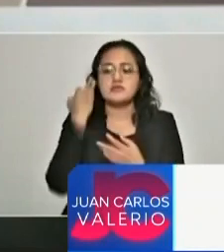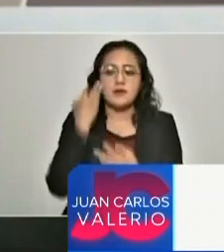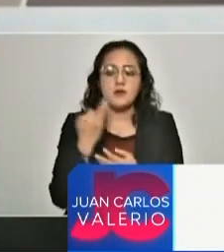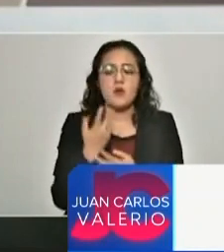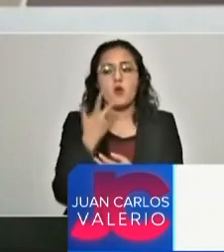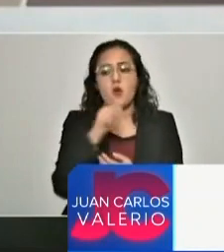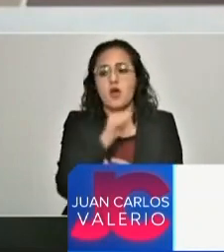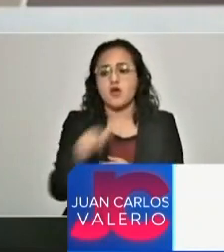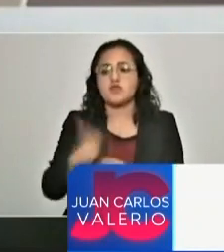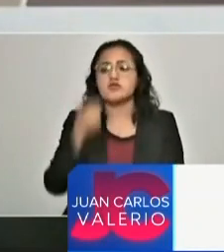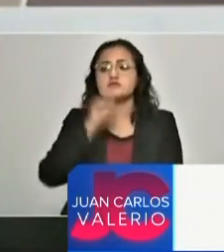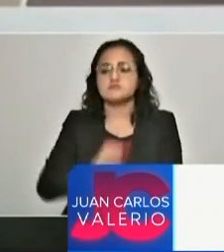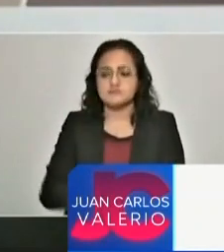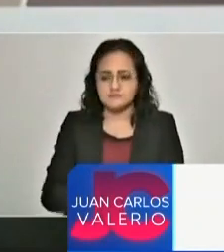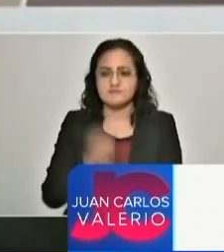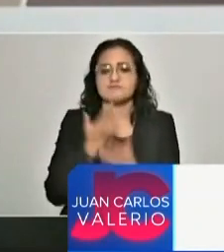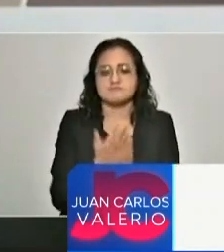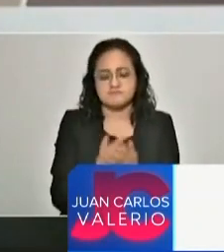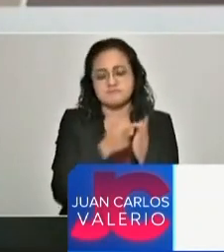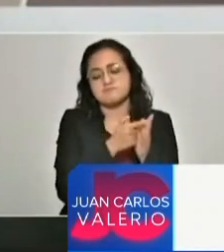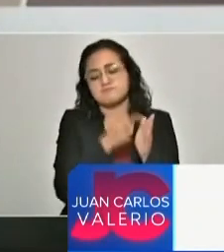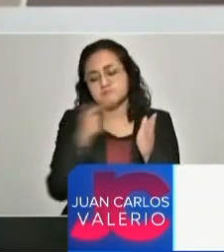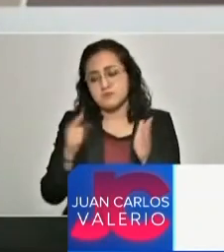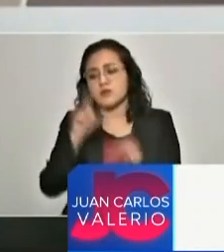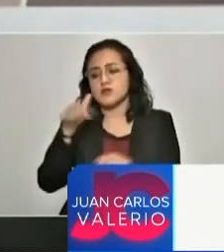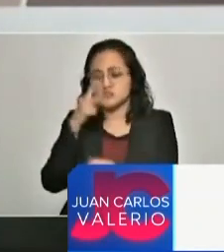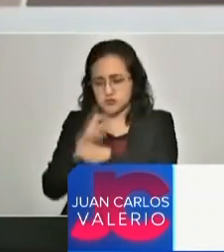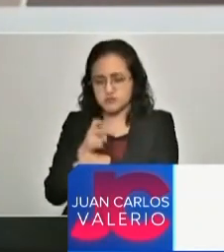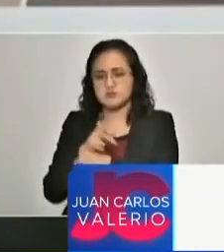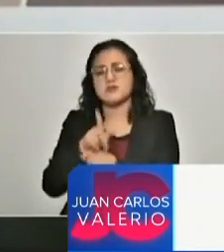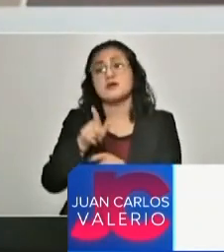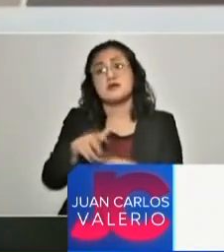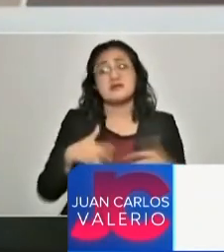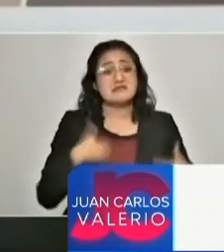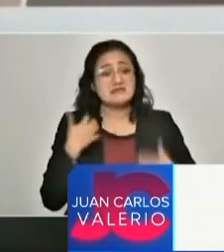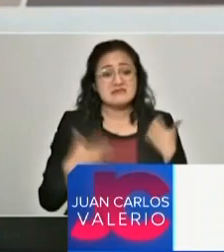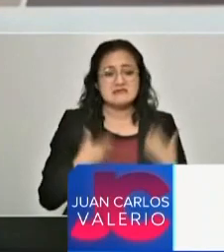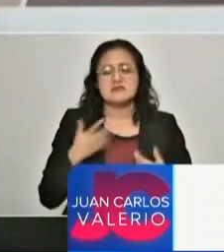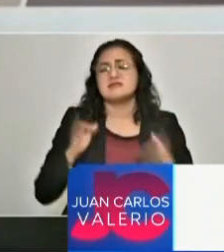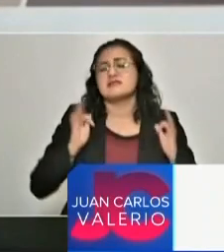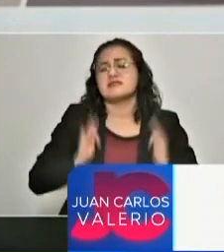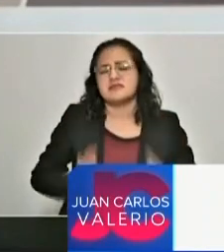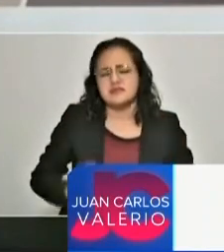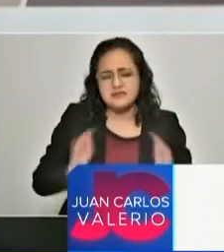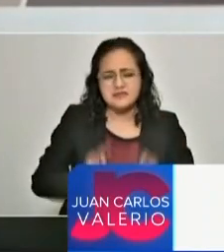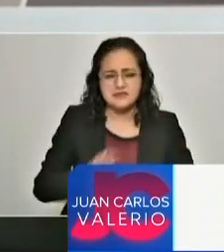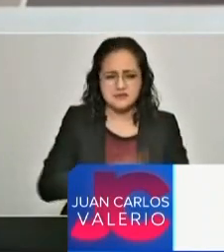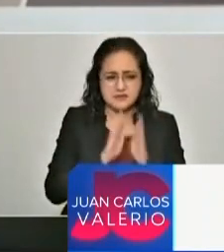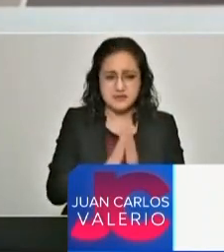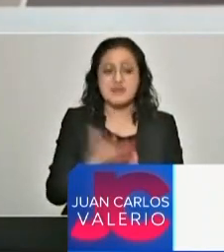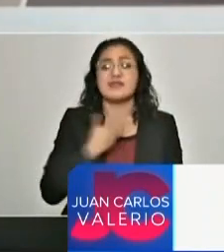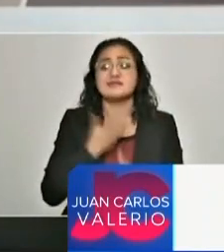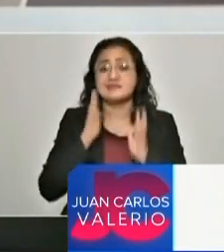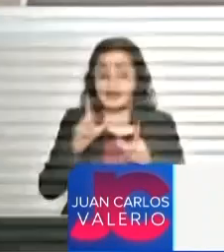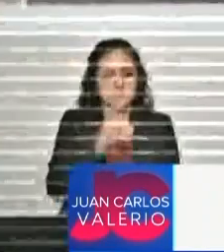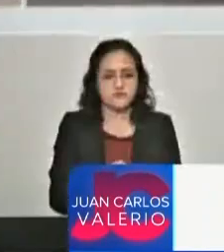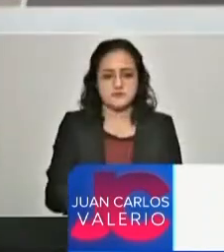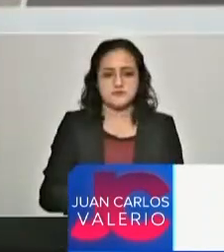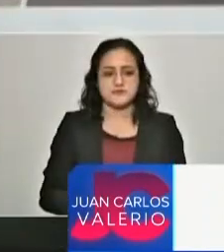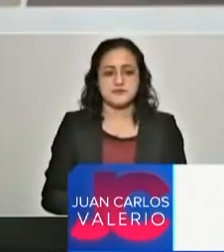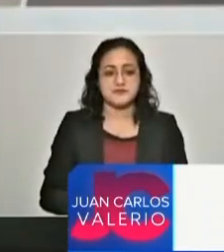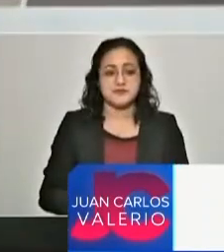todavía no se cumple entonces el mensaje es no se desesperen si ya tenemos sus vacunas listas